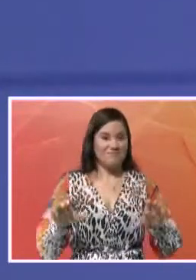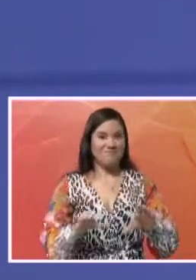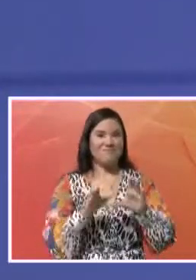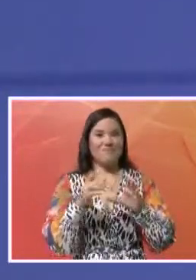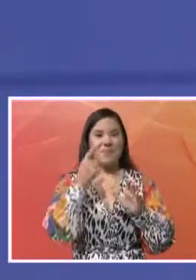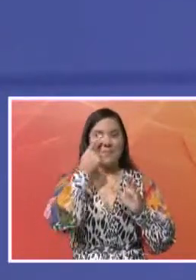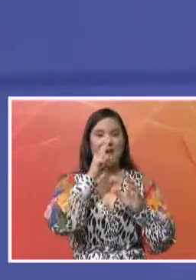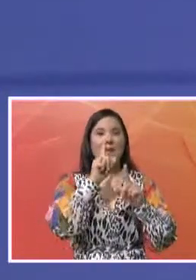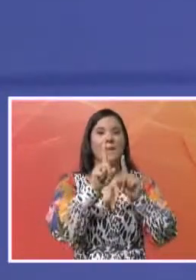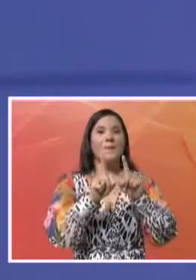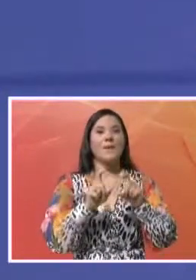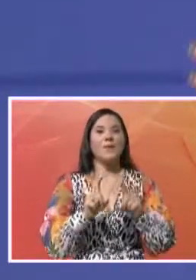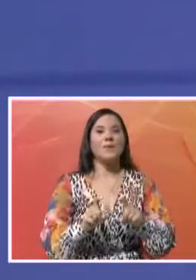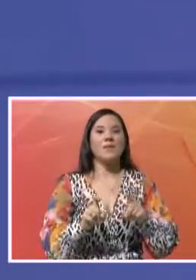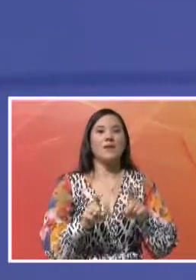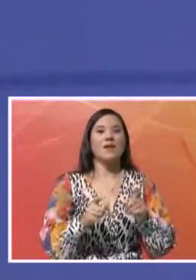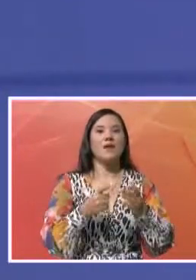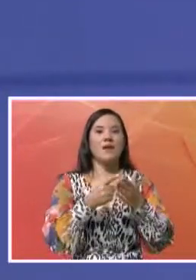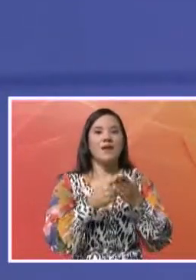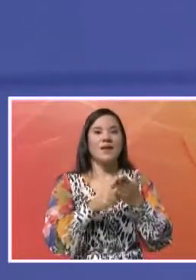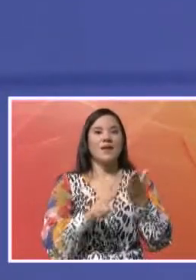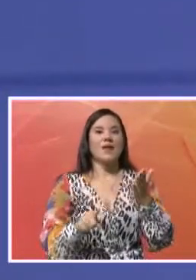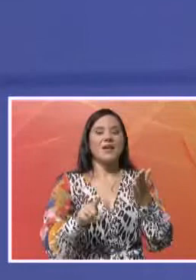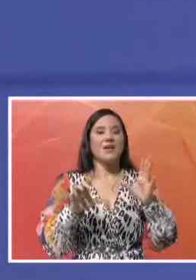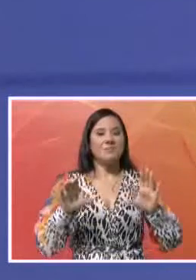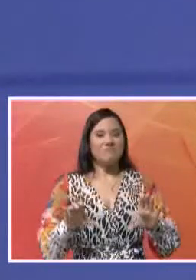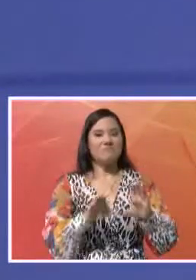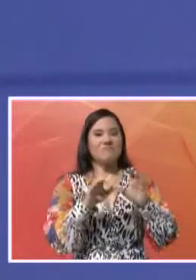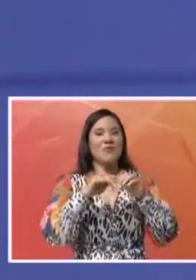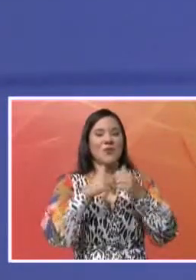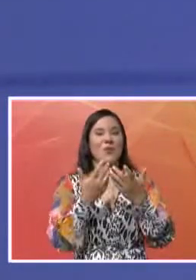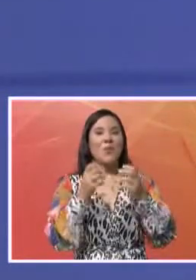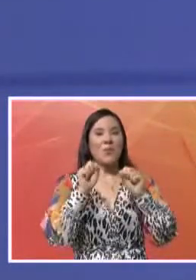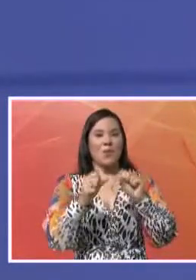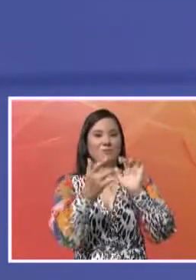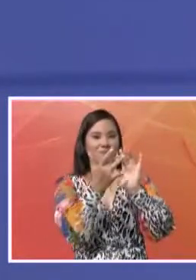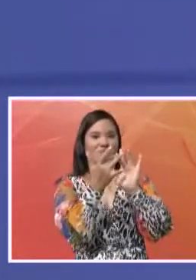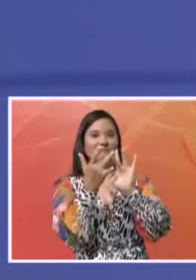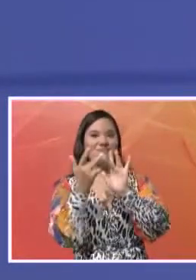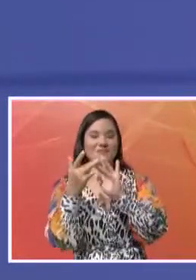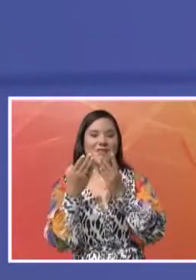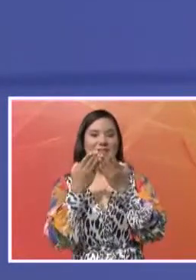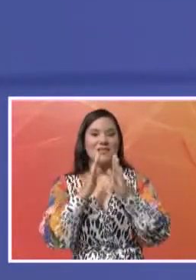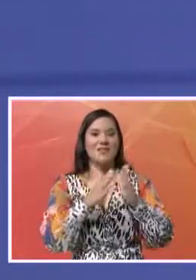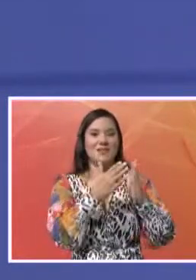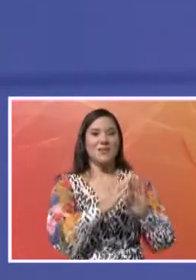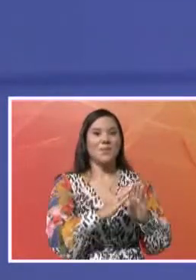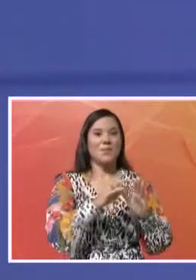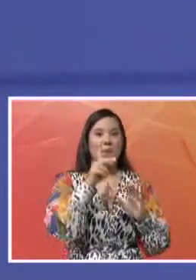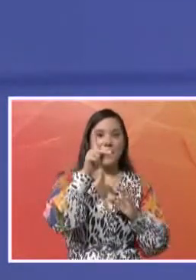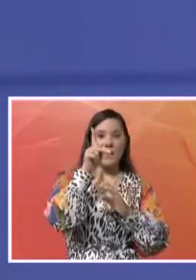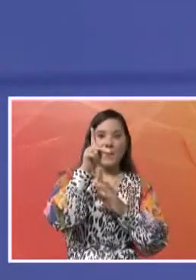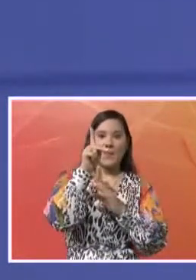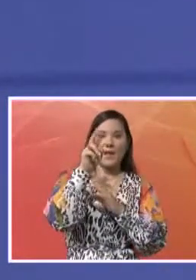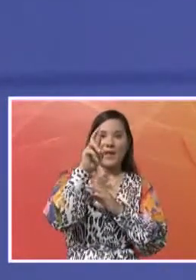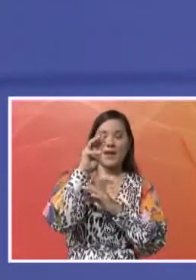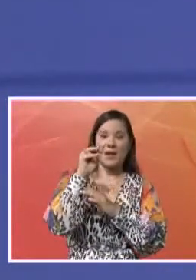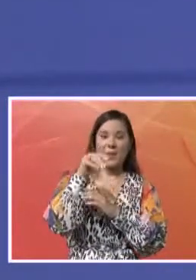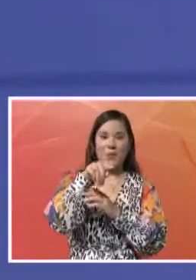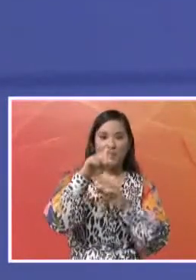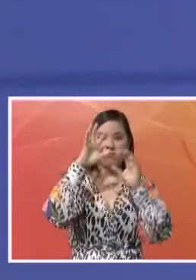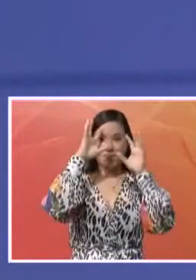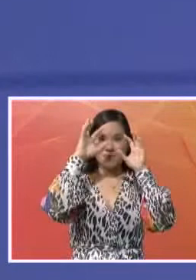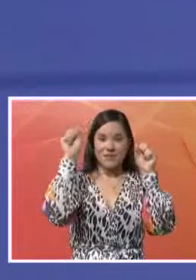preguntarte por qué tienes una vida política como tú logras sincronizar eso de ser vicepresidenta del psm de la juventud y